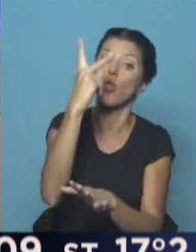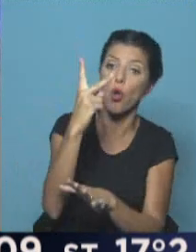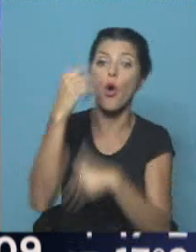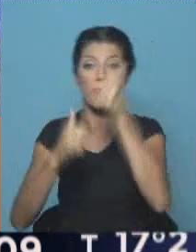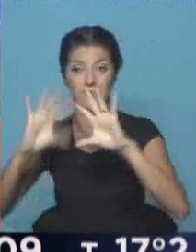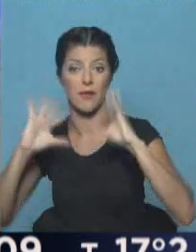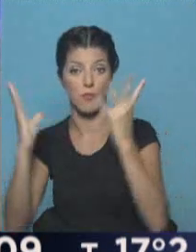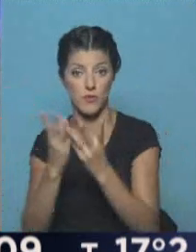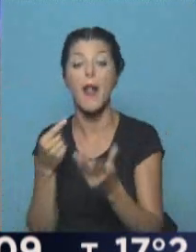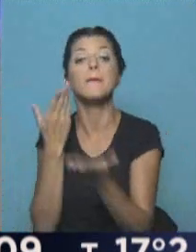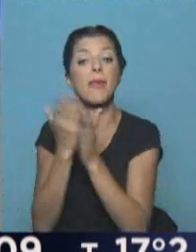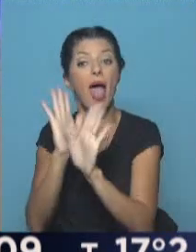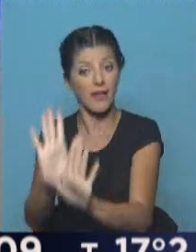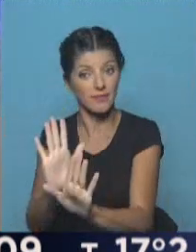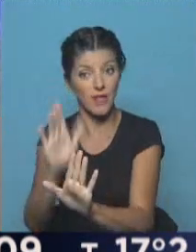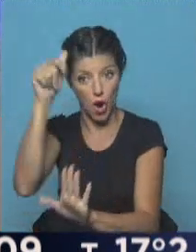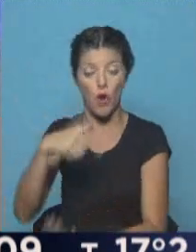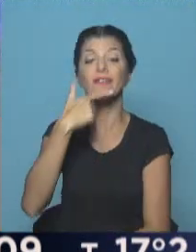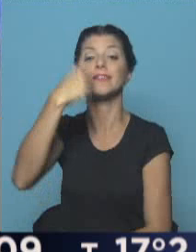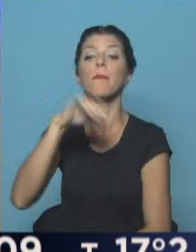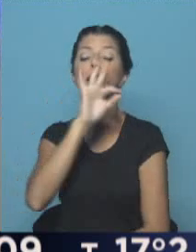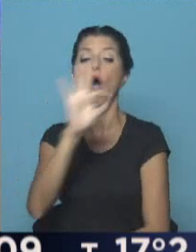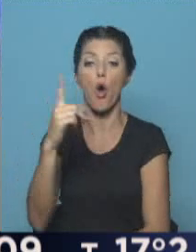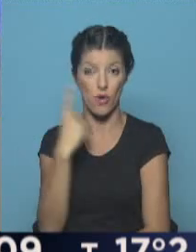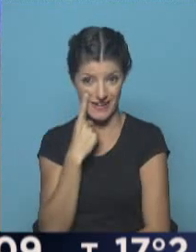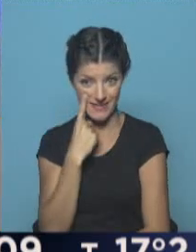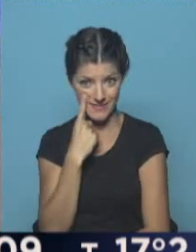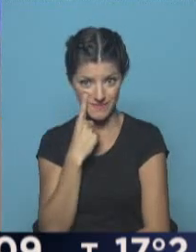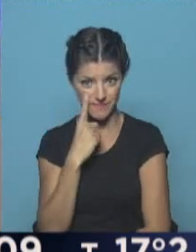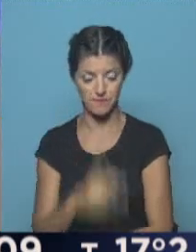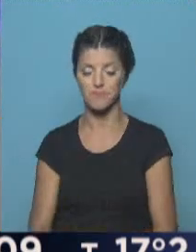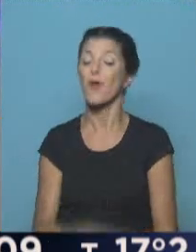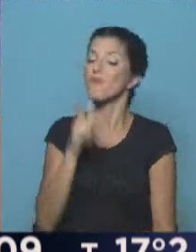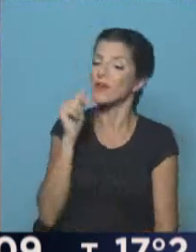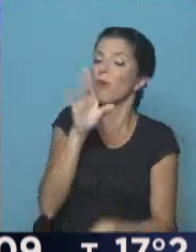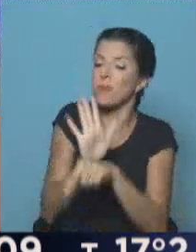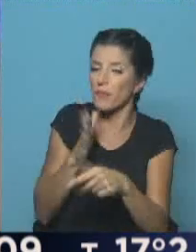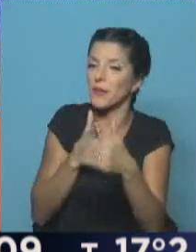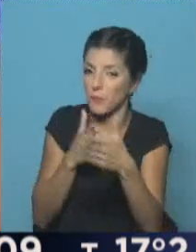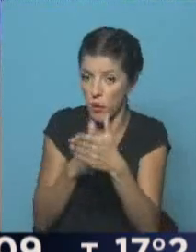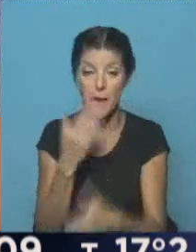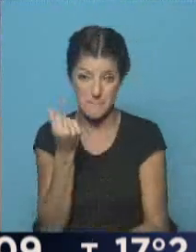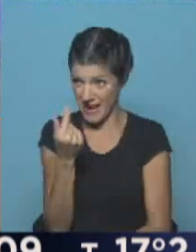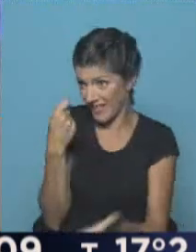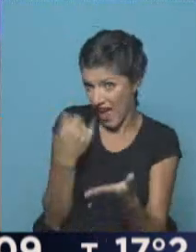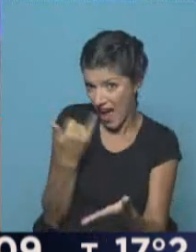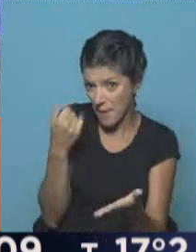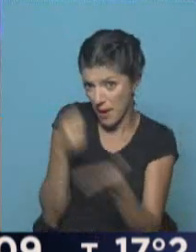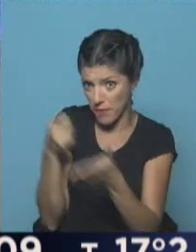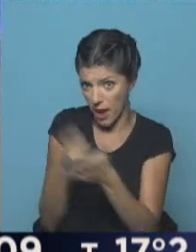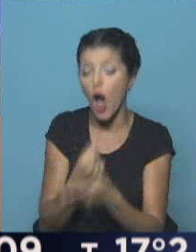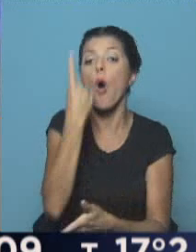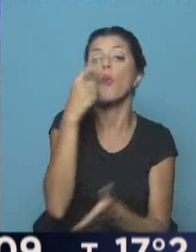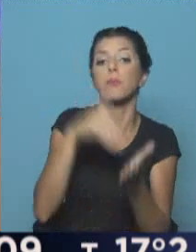mundiales, el actual técnico del Sevilla. Por ahí pasaría el único inconveniente. El dinero está, que sería 1,5 millones de euros